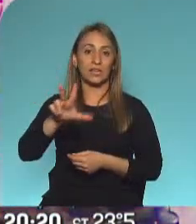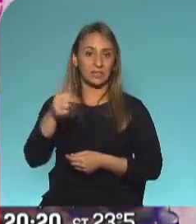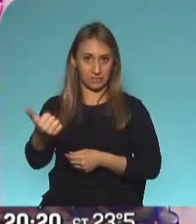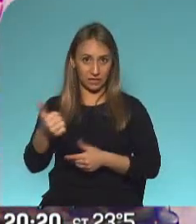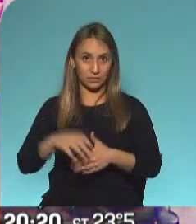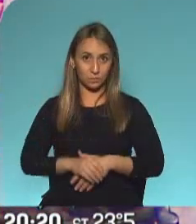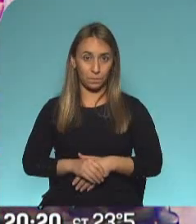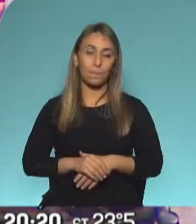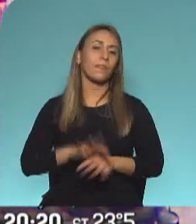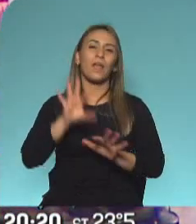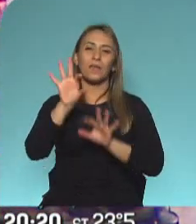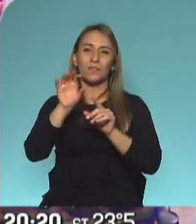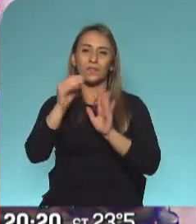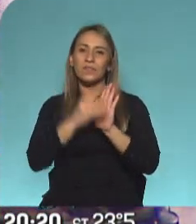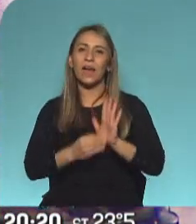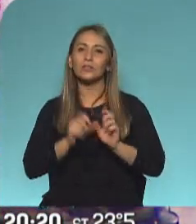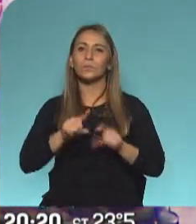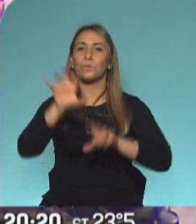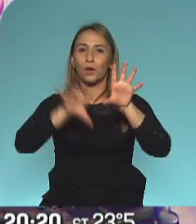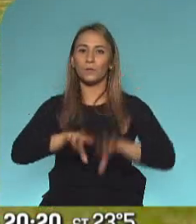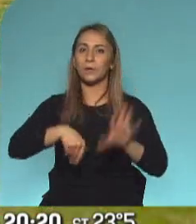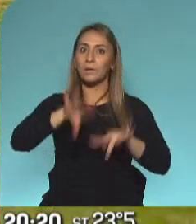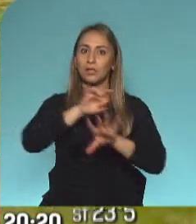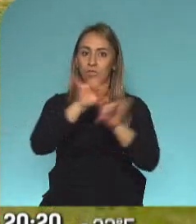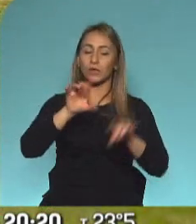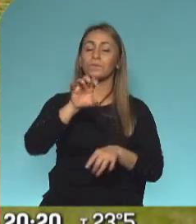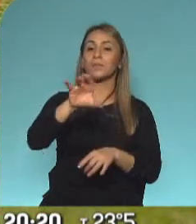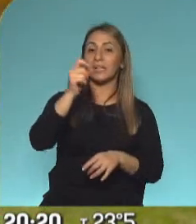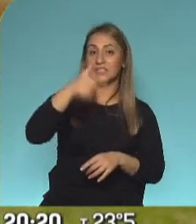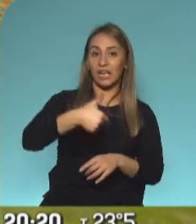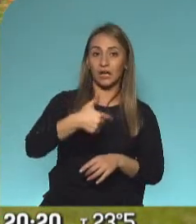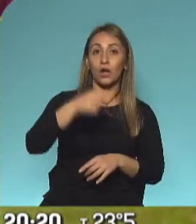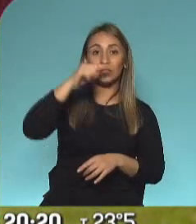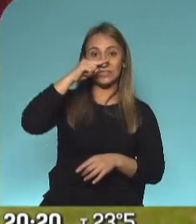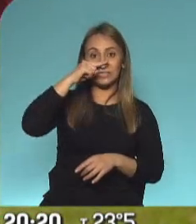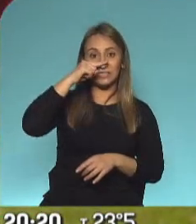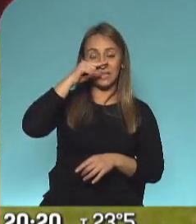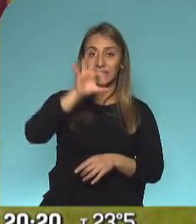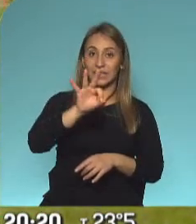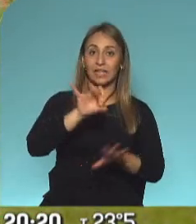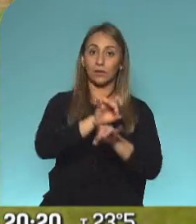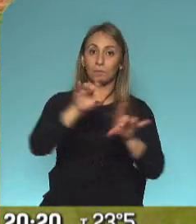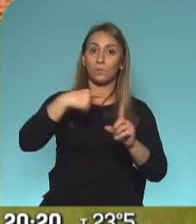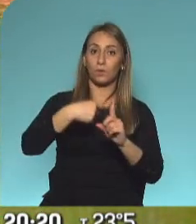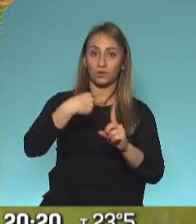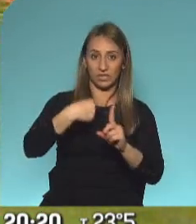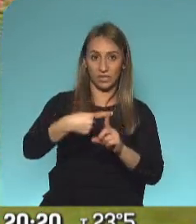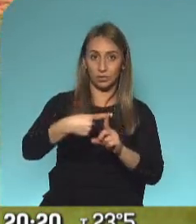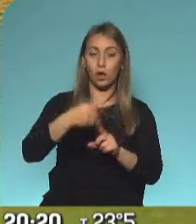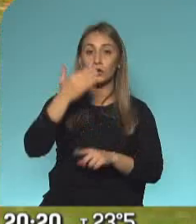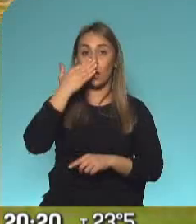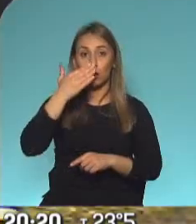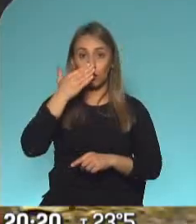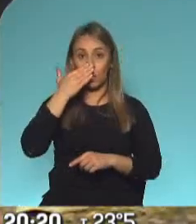65.536. Vamos con algunos datos de algunas provincias con los casos más elevados. Chaco registró 70 casos positivos de coronavirus.